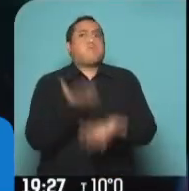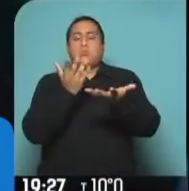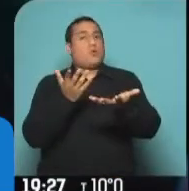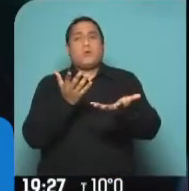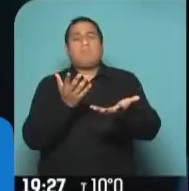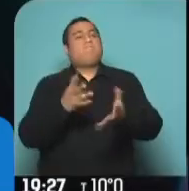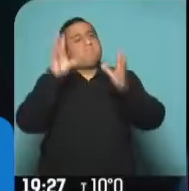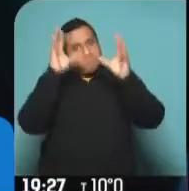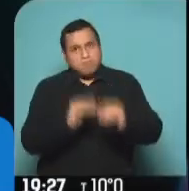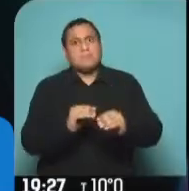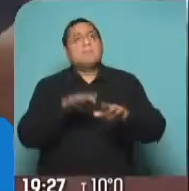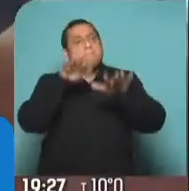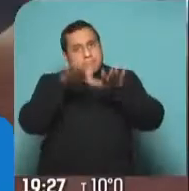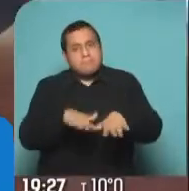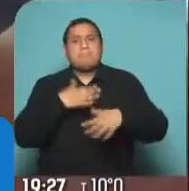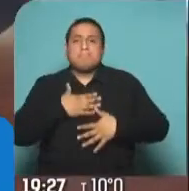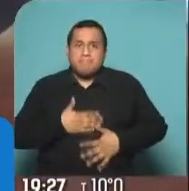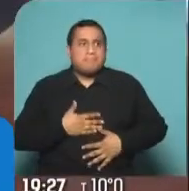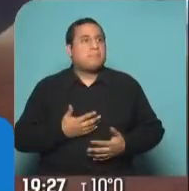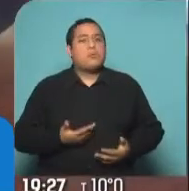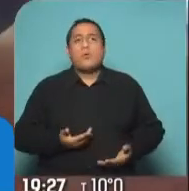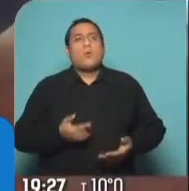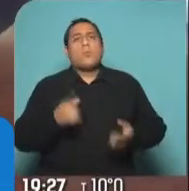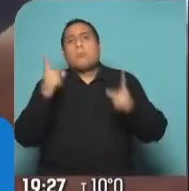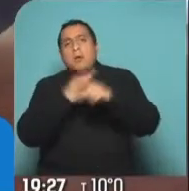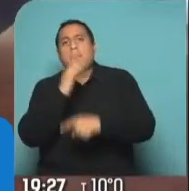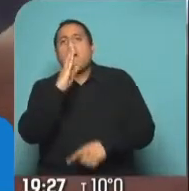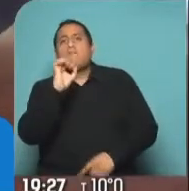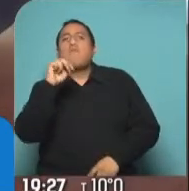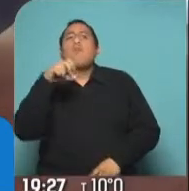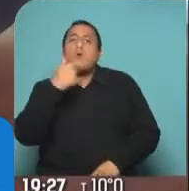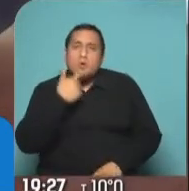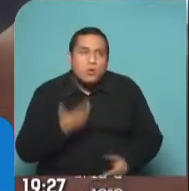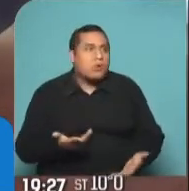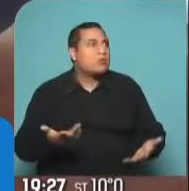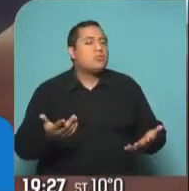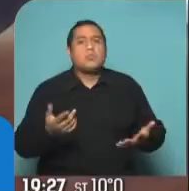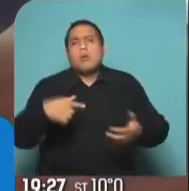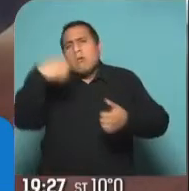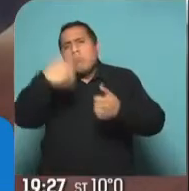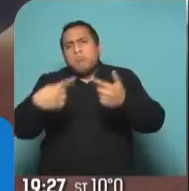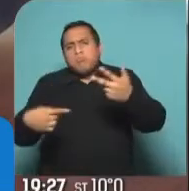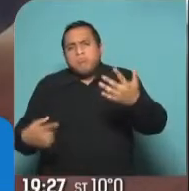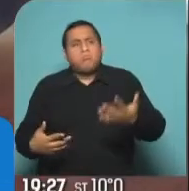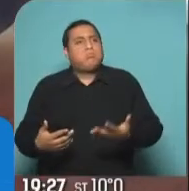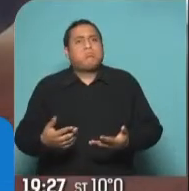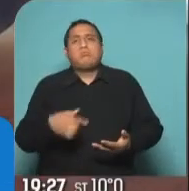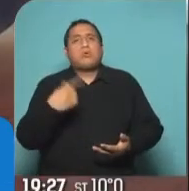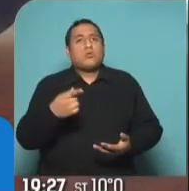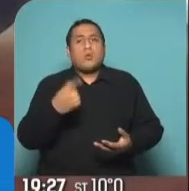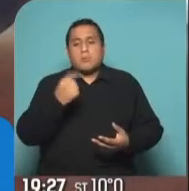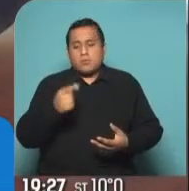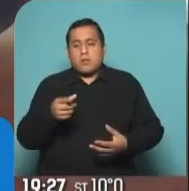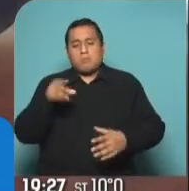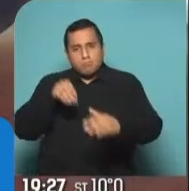lo cual implicaba una salida de los bonos argentinos y también una salida de depositantes argentinos de depósitos en dólares en